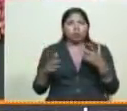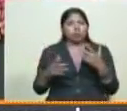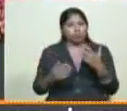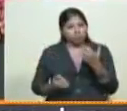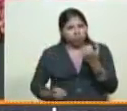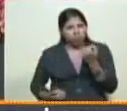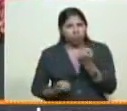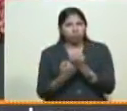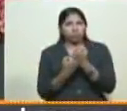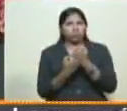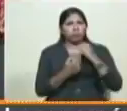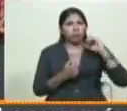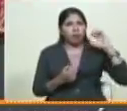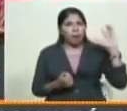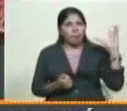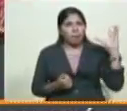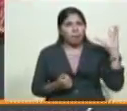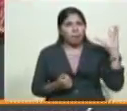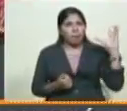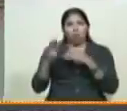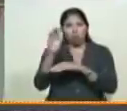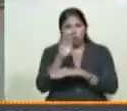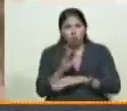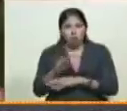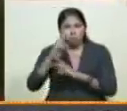sustentable, turismo.